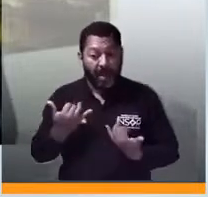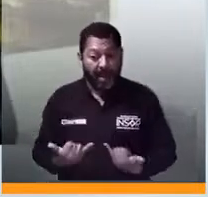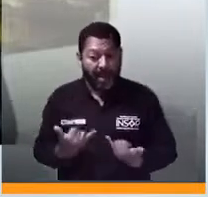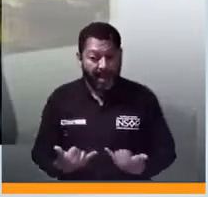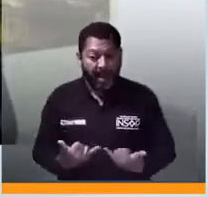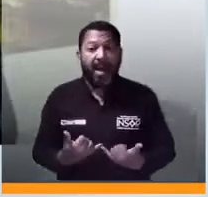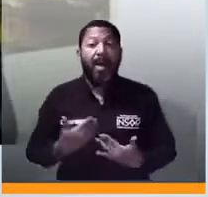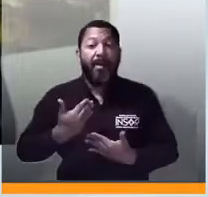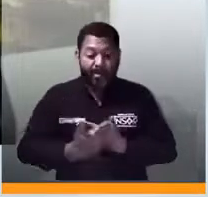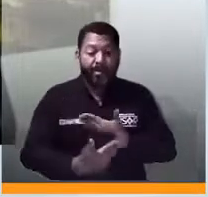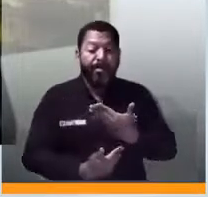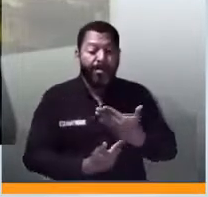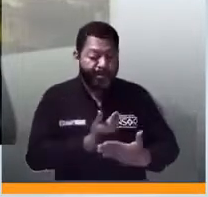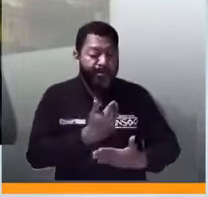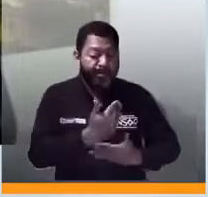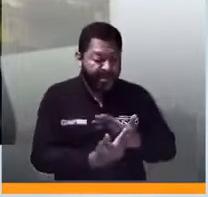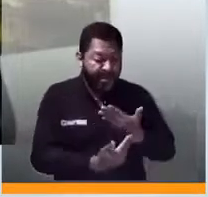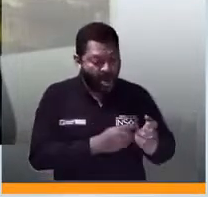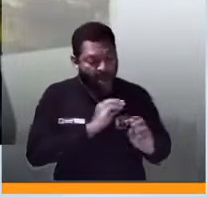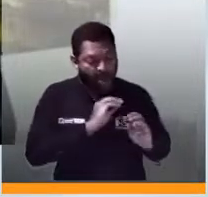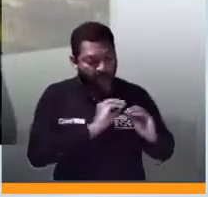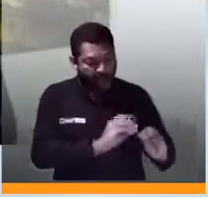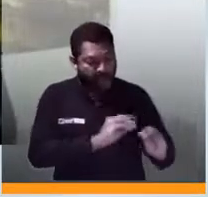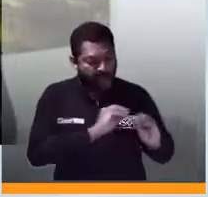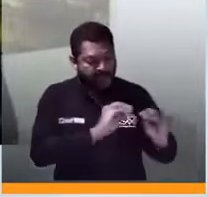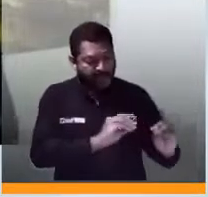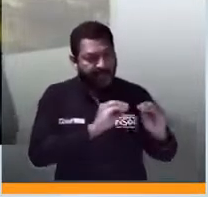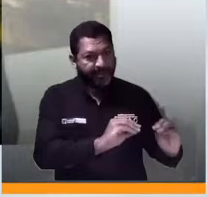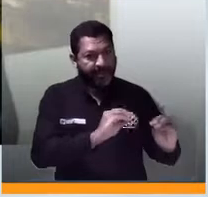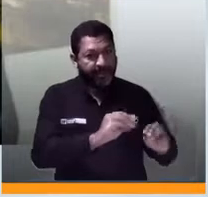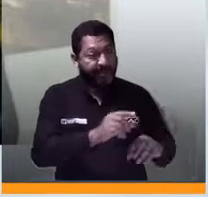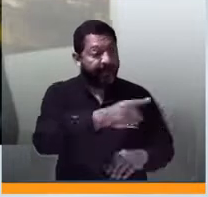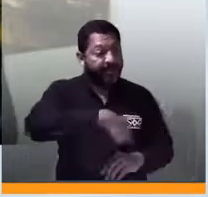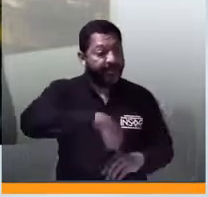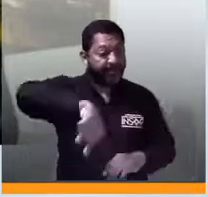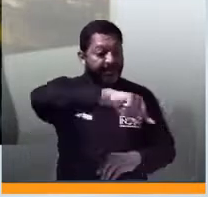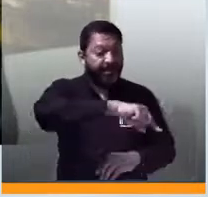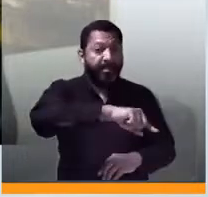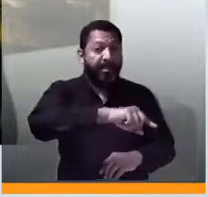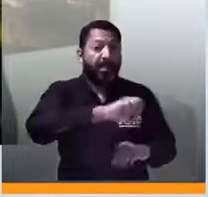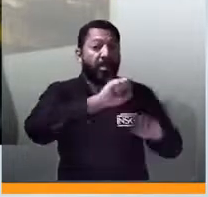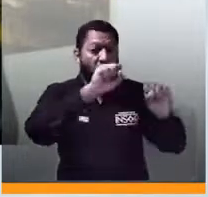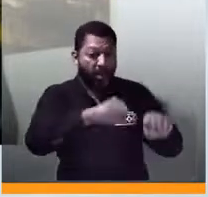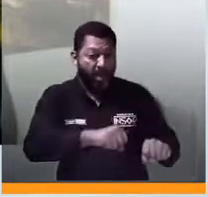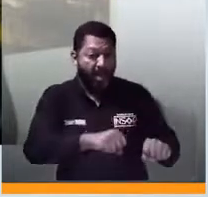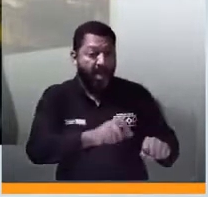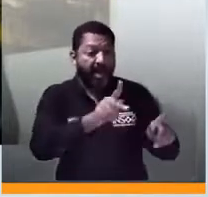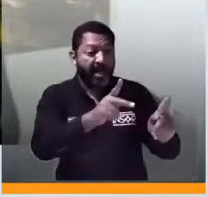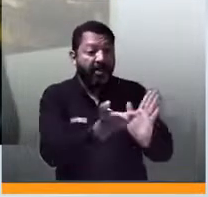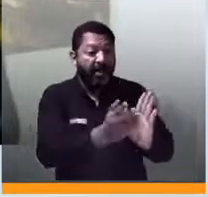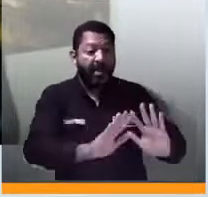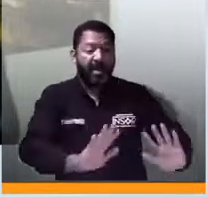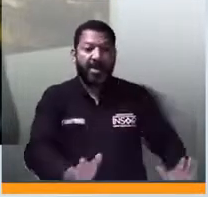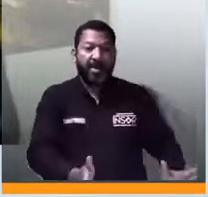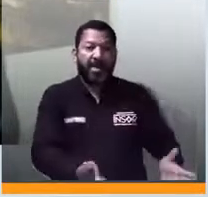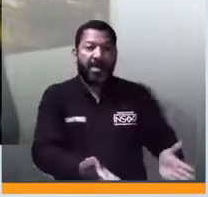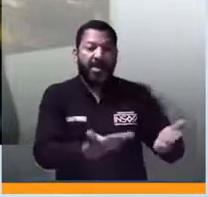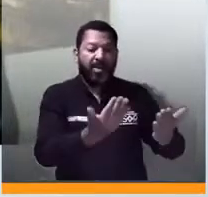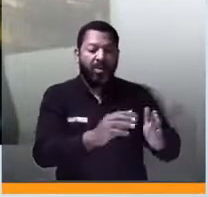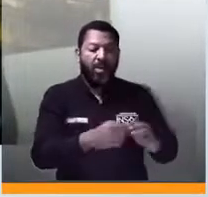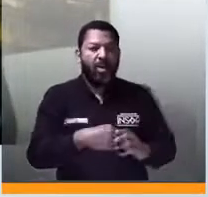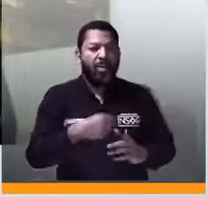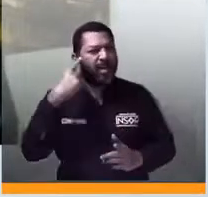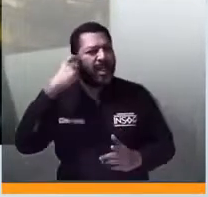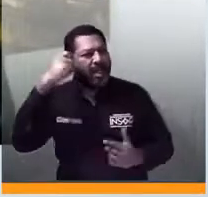y de continuar en la construcción de un proceso de formación que le permitiera y que le permita a los estudiantes seguir avanzando en sus